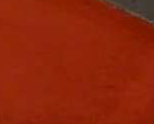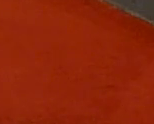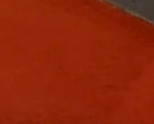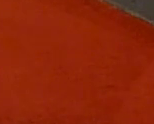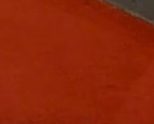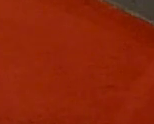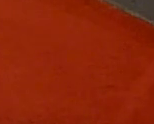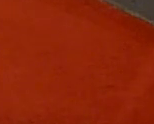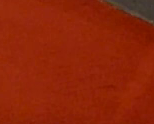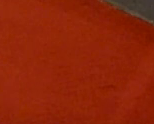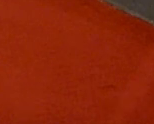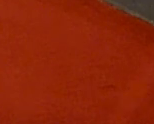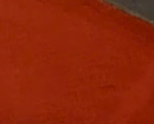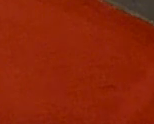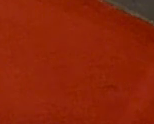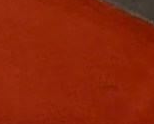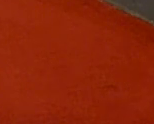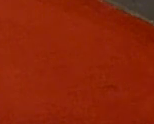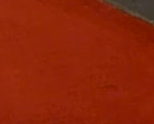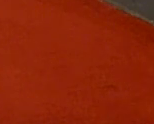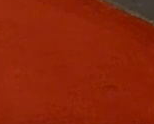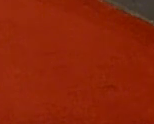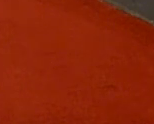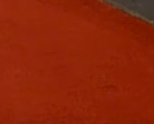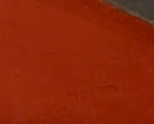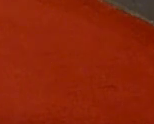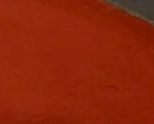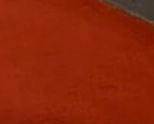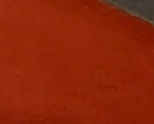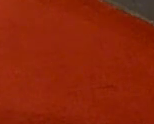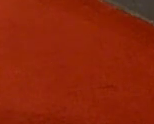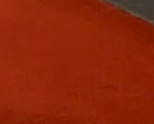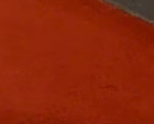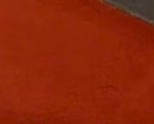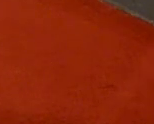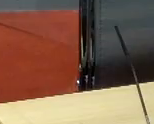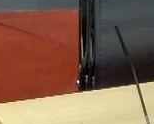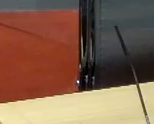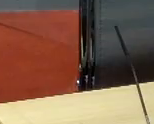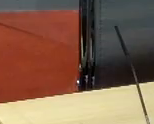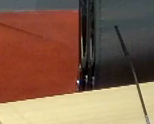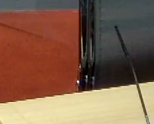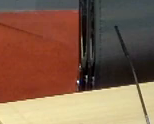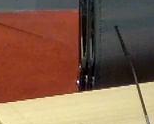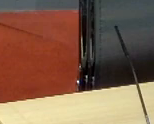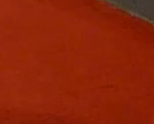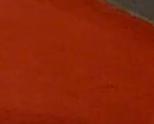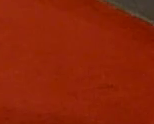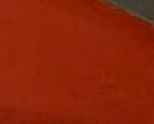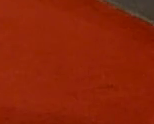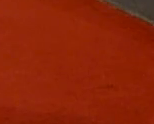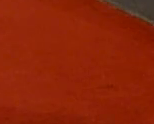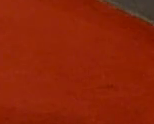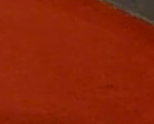como por las respuestas a todas las preguntas que le habéis planteado simplemente recordarles que esta tarde a las 7 de la tarde